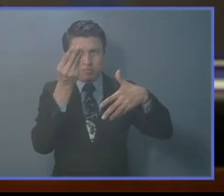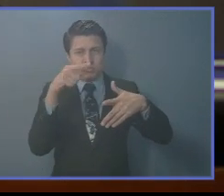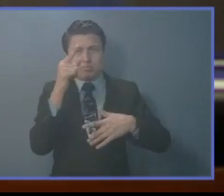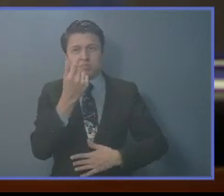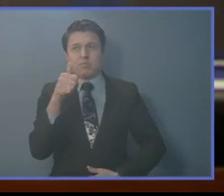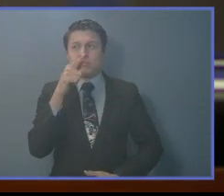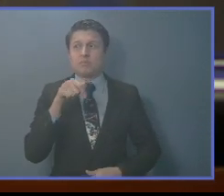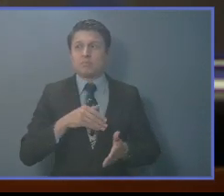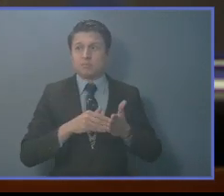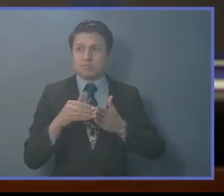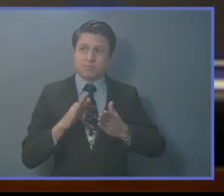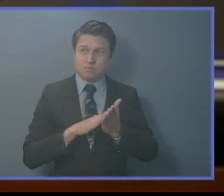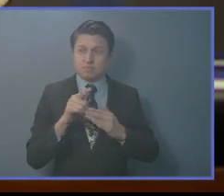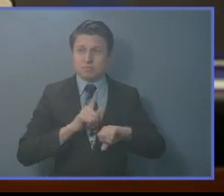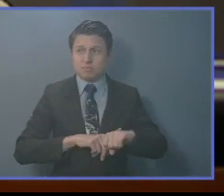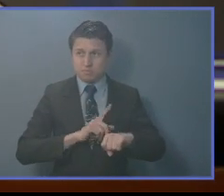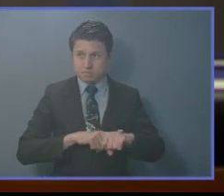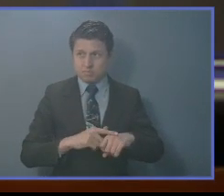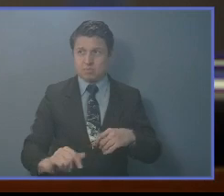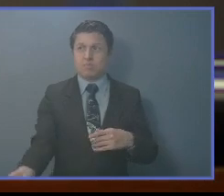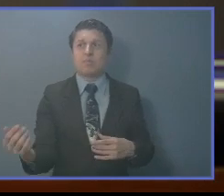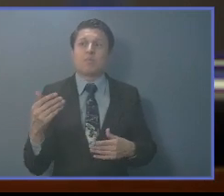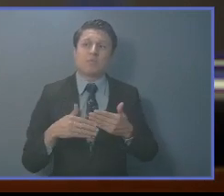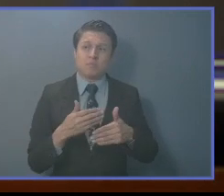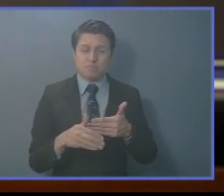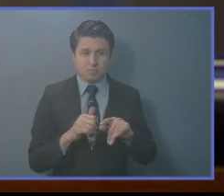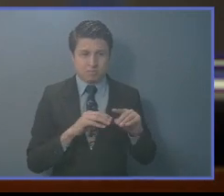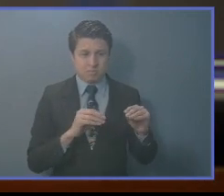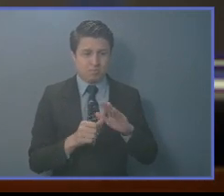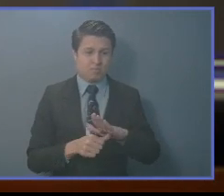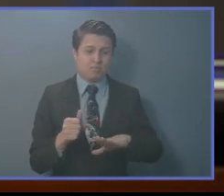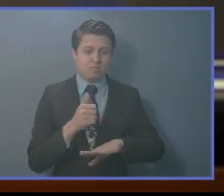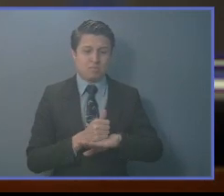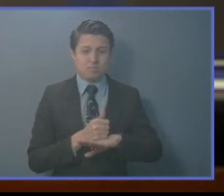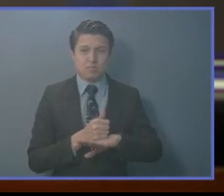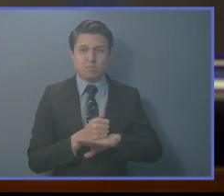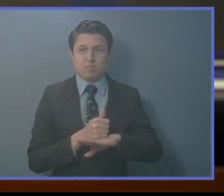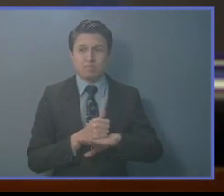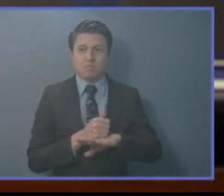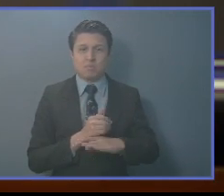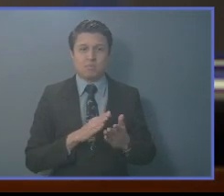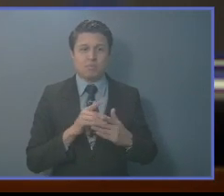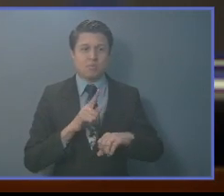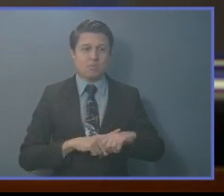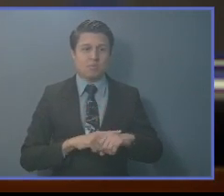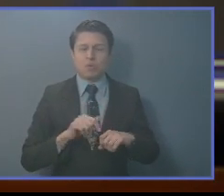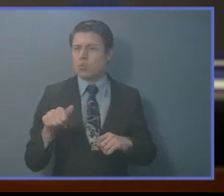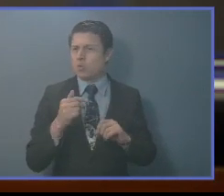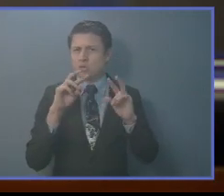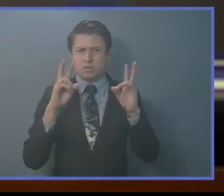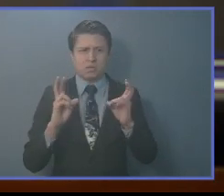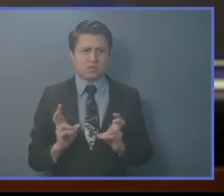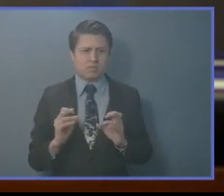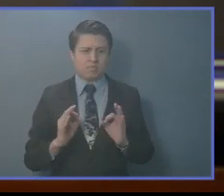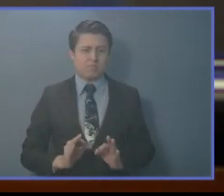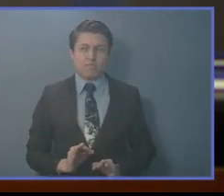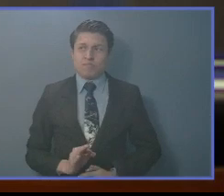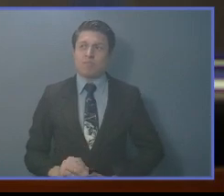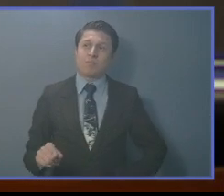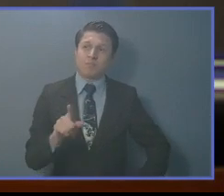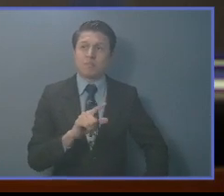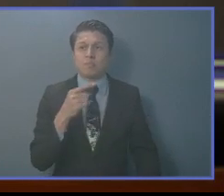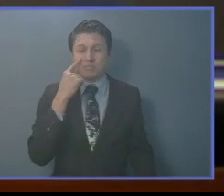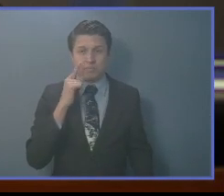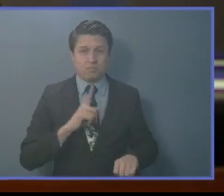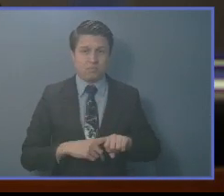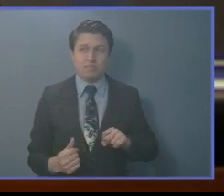este decreto los términos y plazos procesales en los procedimientos administrativos y procesos judiciales, cualquiera que sea la materia y la instancia en la que se